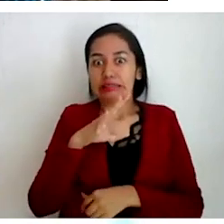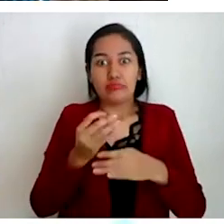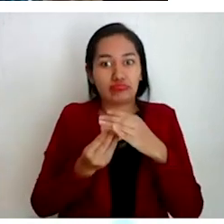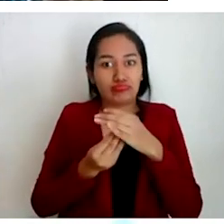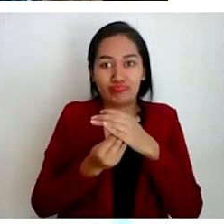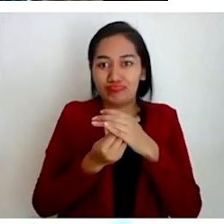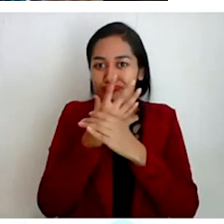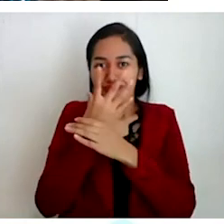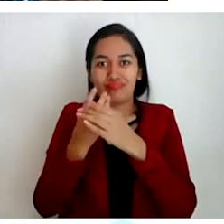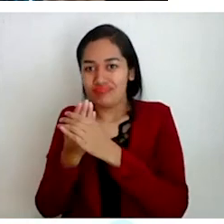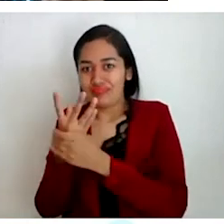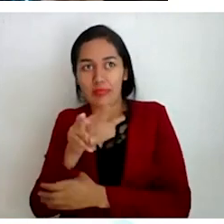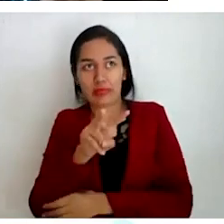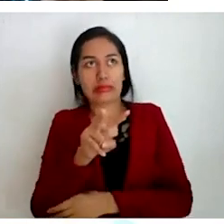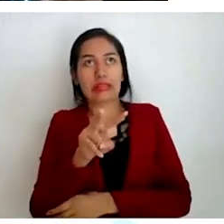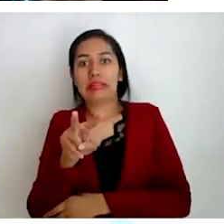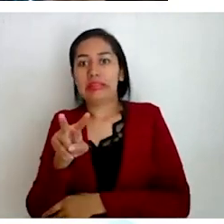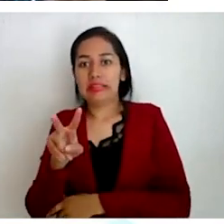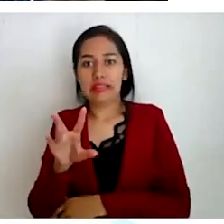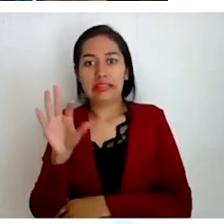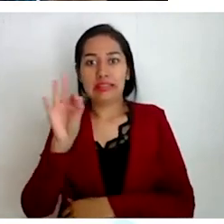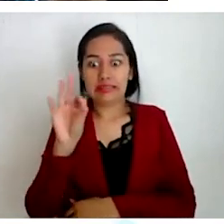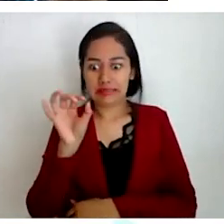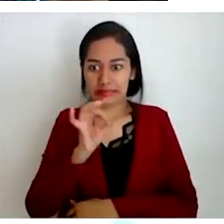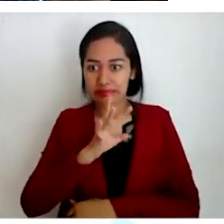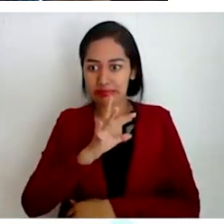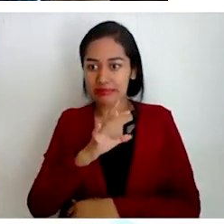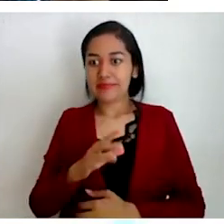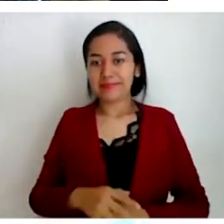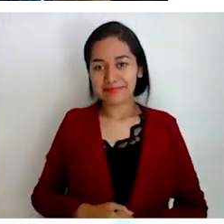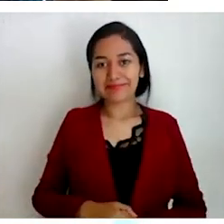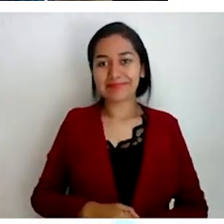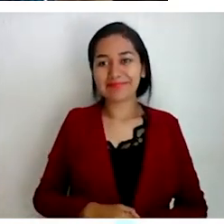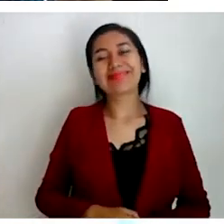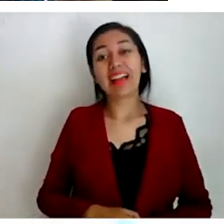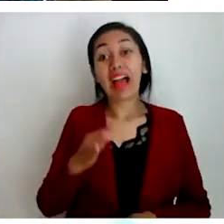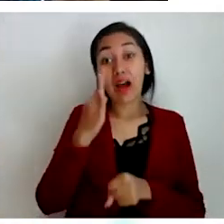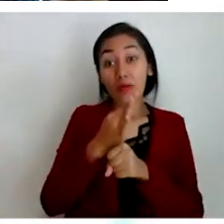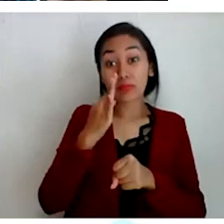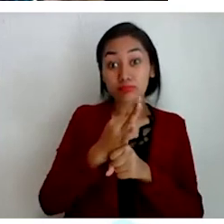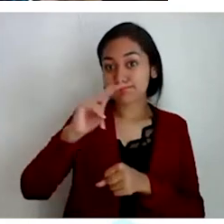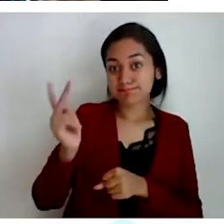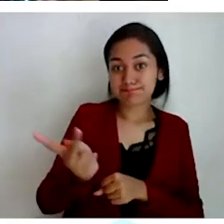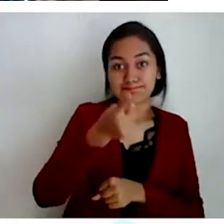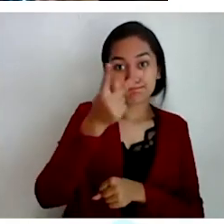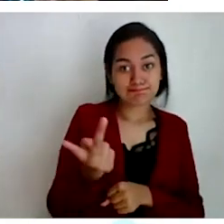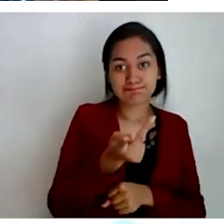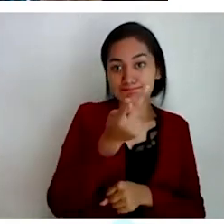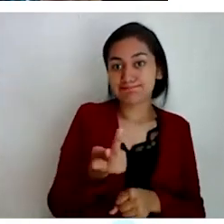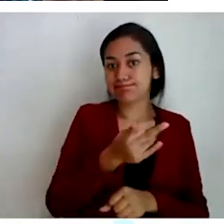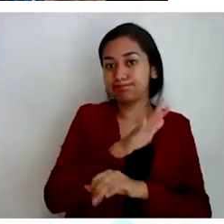cuestiones. Me parece ser que ya no tenemos más preguntas por parte del